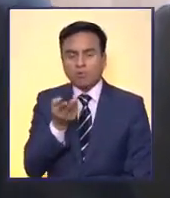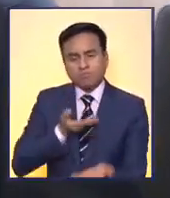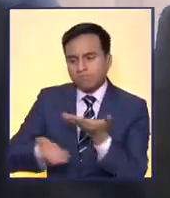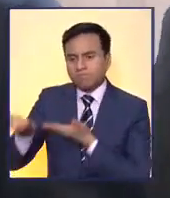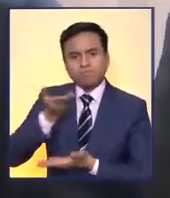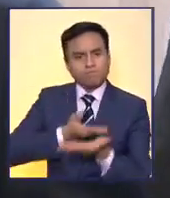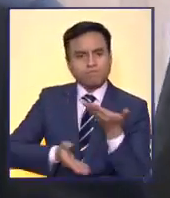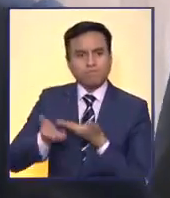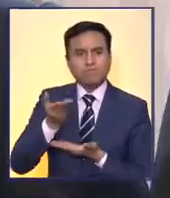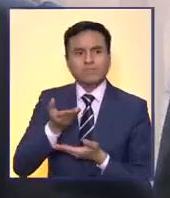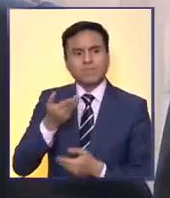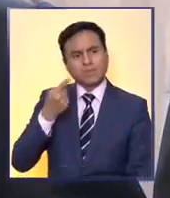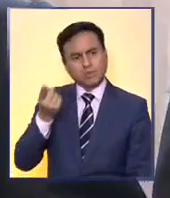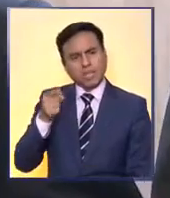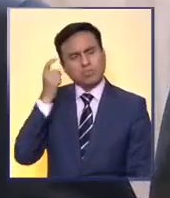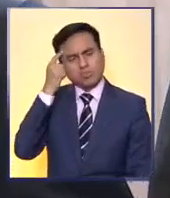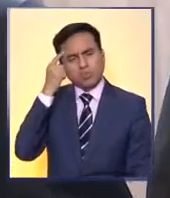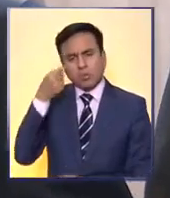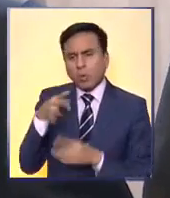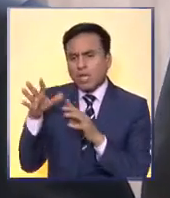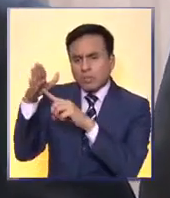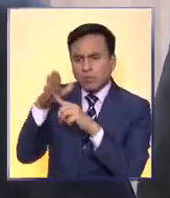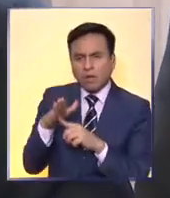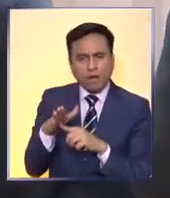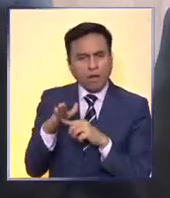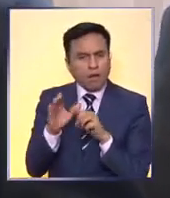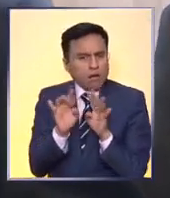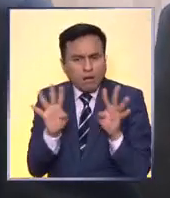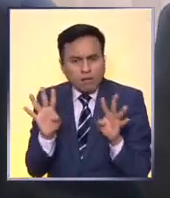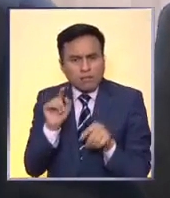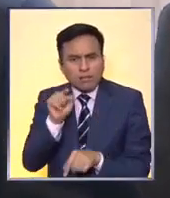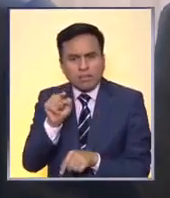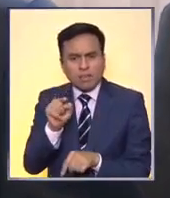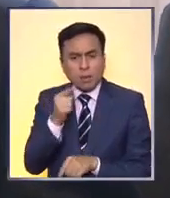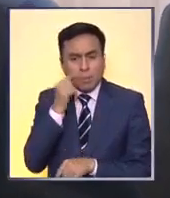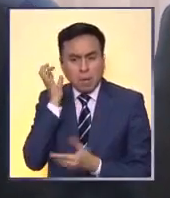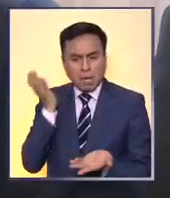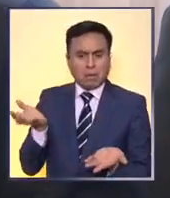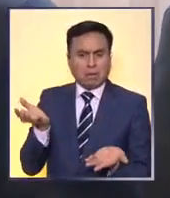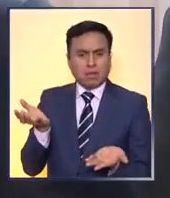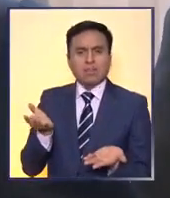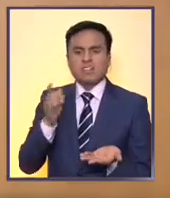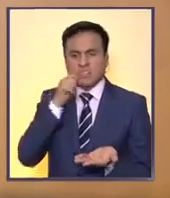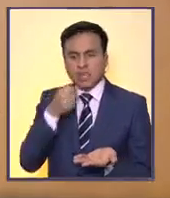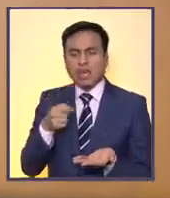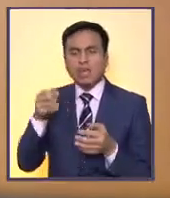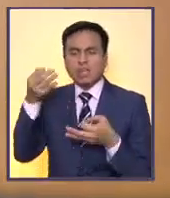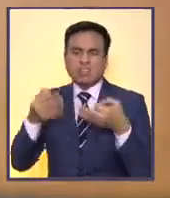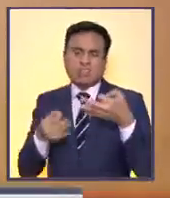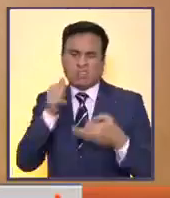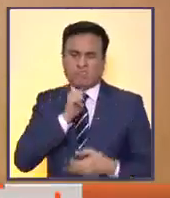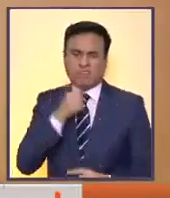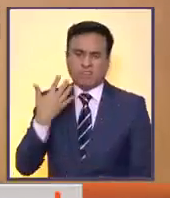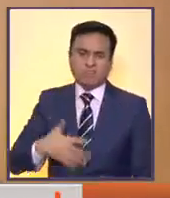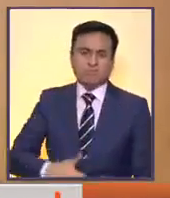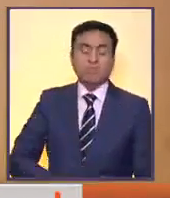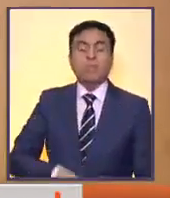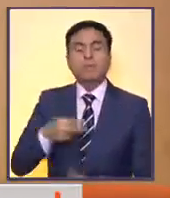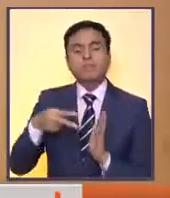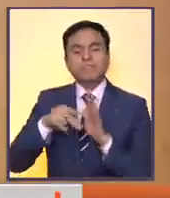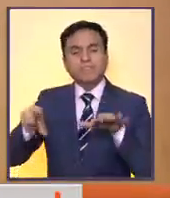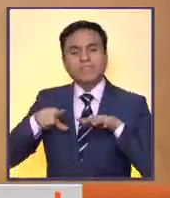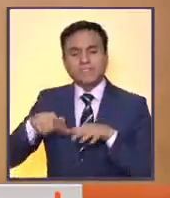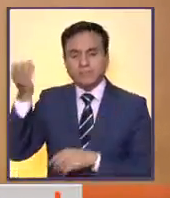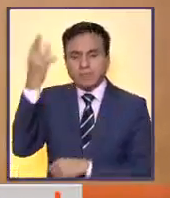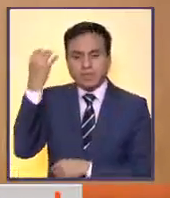colaborativamente. Y por tanto, cualquier discriminación que se haga en función del sexo muchas veces termina siendo injusta. En 2017 se